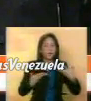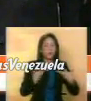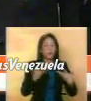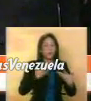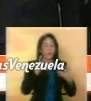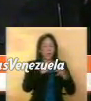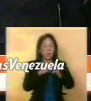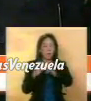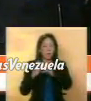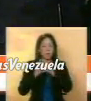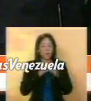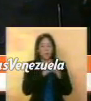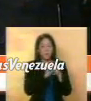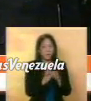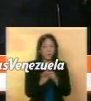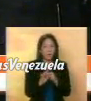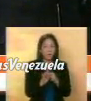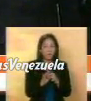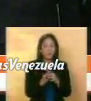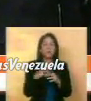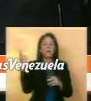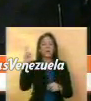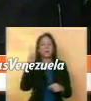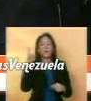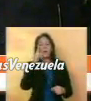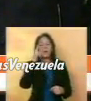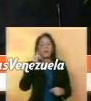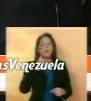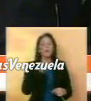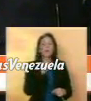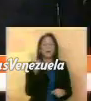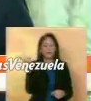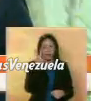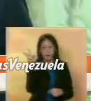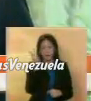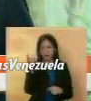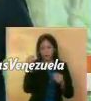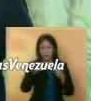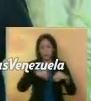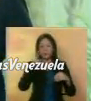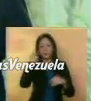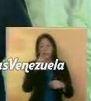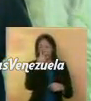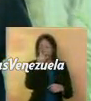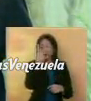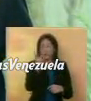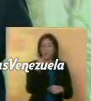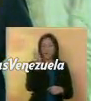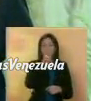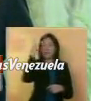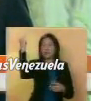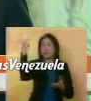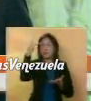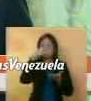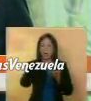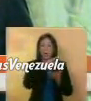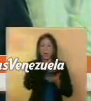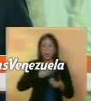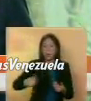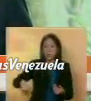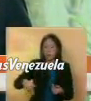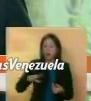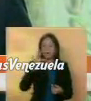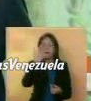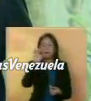los lazos fraternos con la República Bolivariana de Venezuela. Durante la visita a Venezuela, el presidente electo de Paraguay,